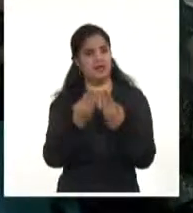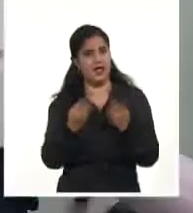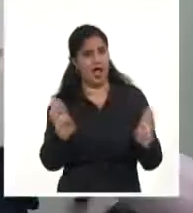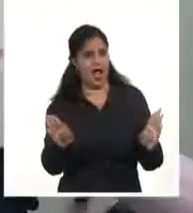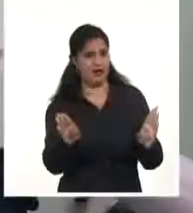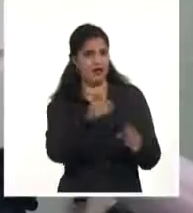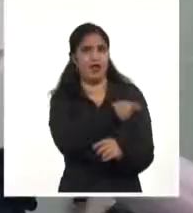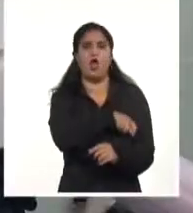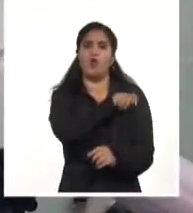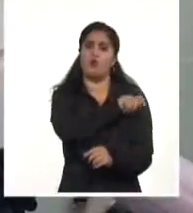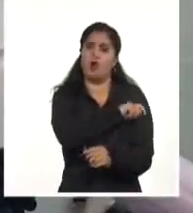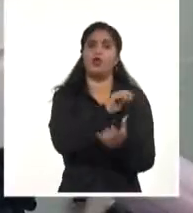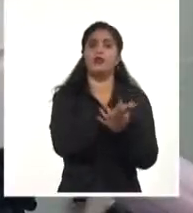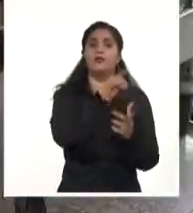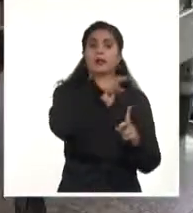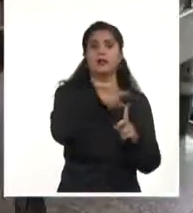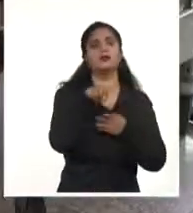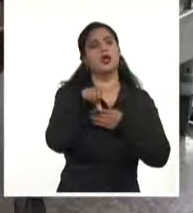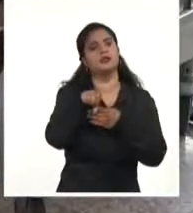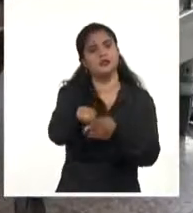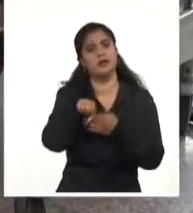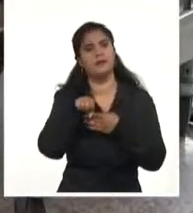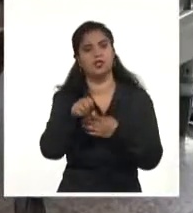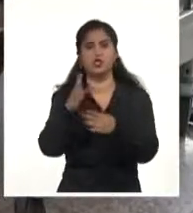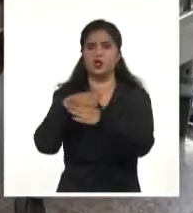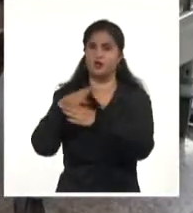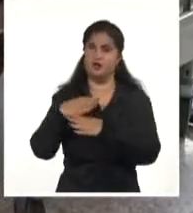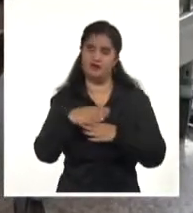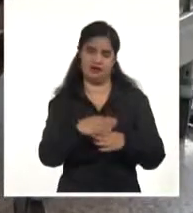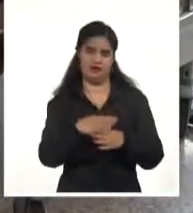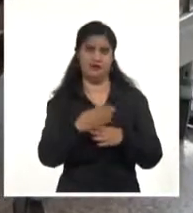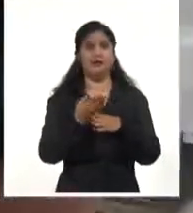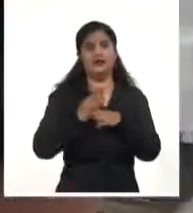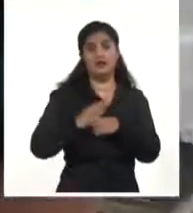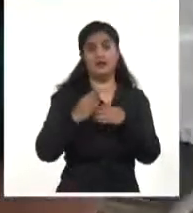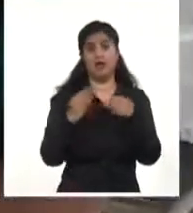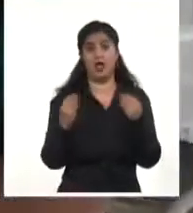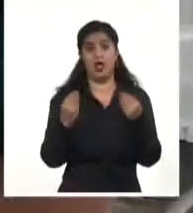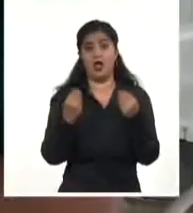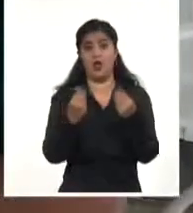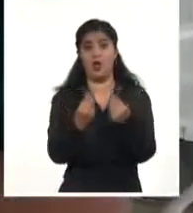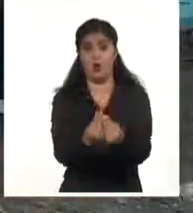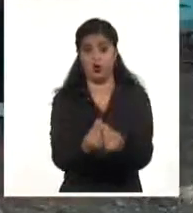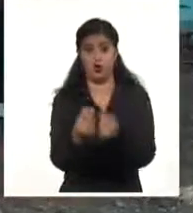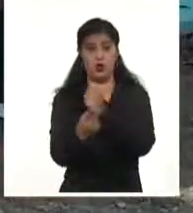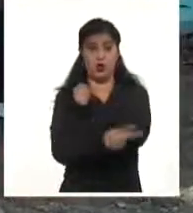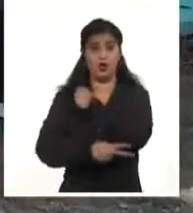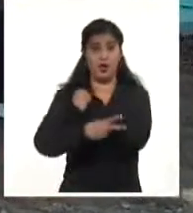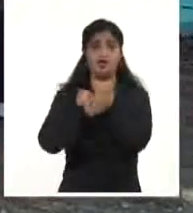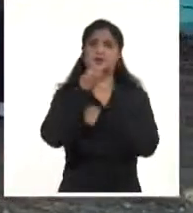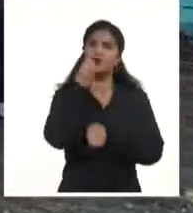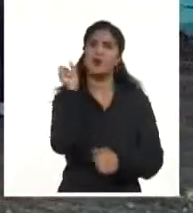pueblo matancero, como muestra, una vez más, de que en la unión de un país está la victoria.